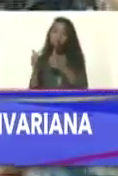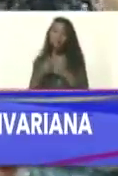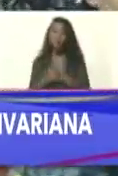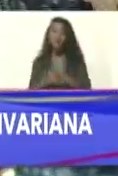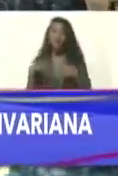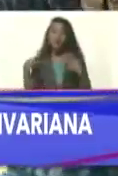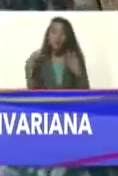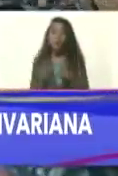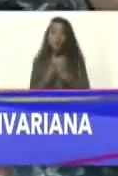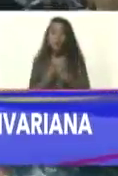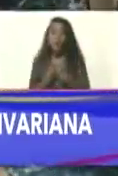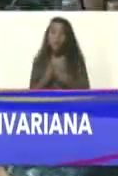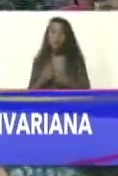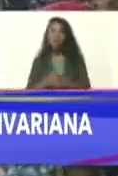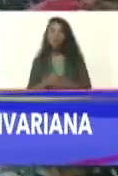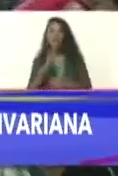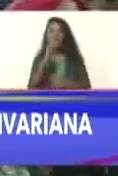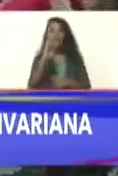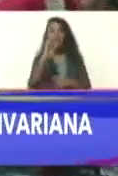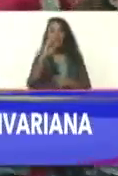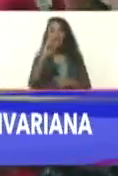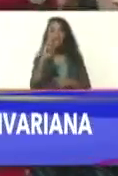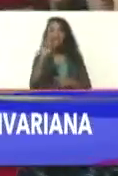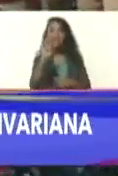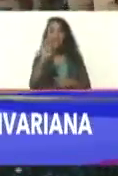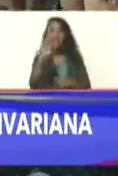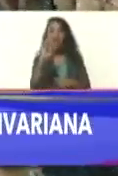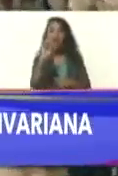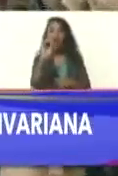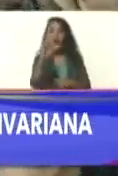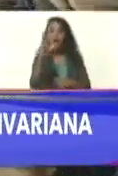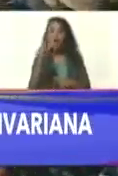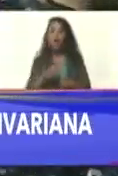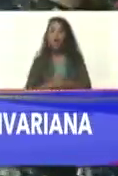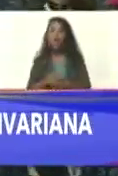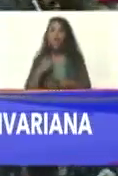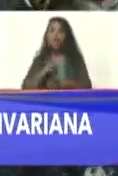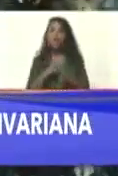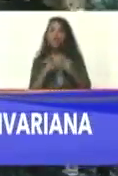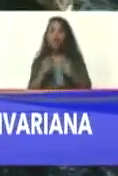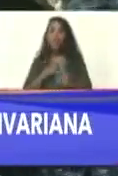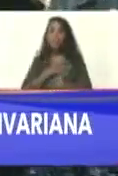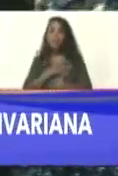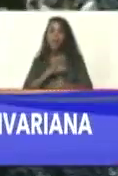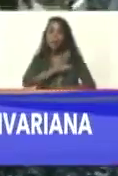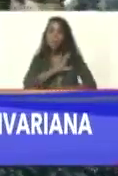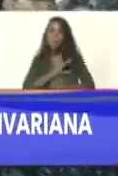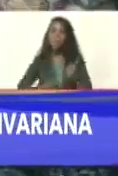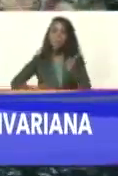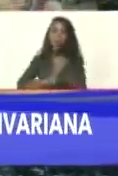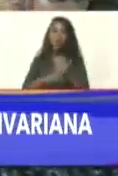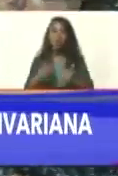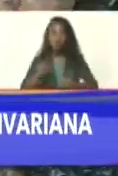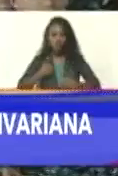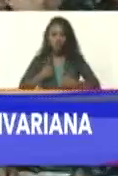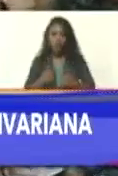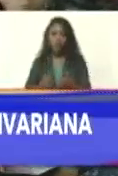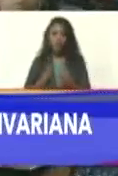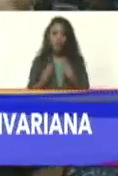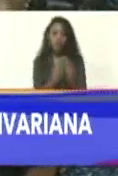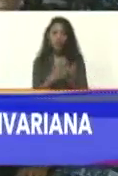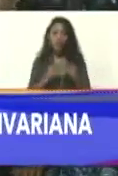Compañero Néstor Reverol, siga adelante, tiene todo mi apoyo, ministro Néstor Reverol. Gracias. Apoyo